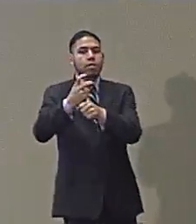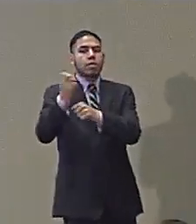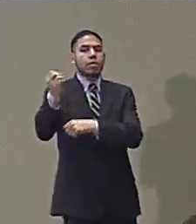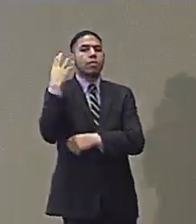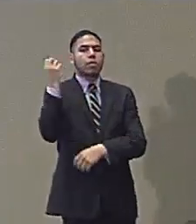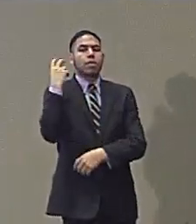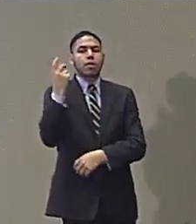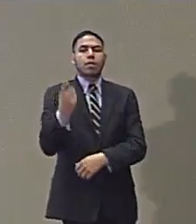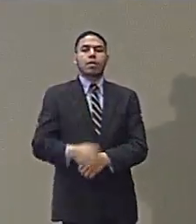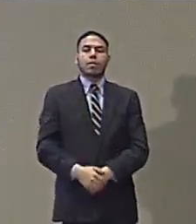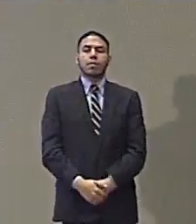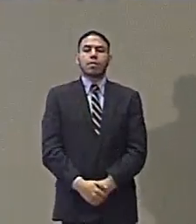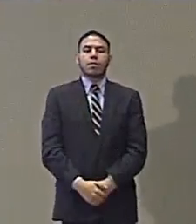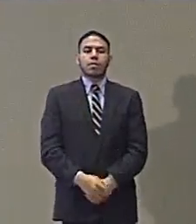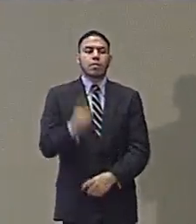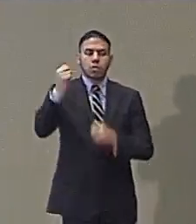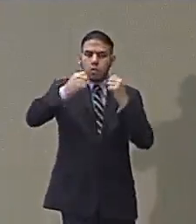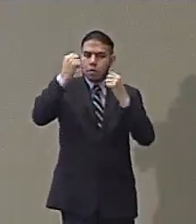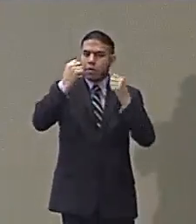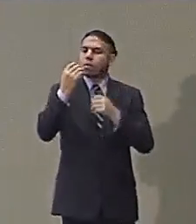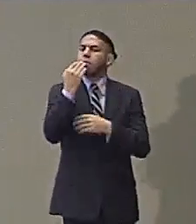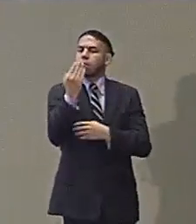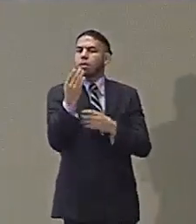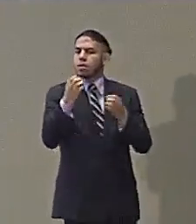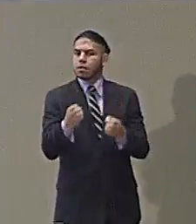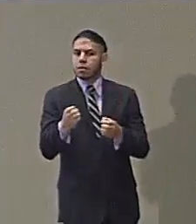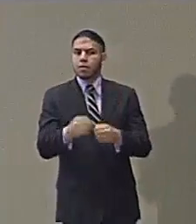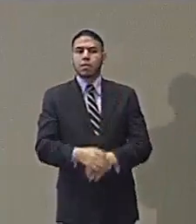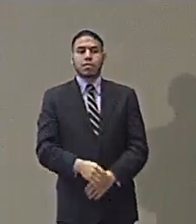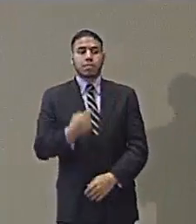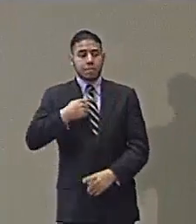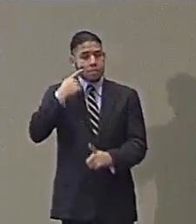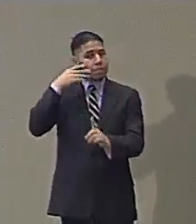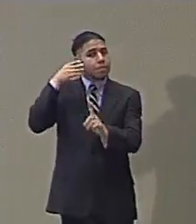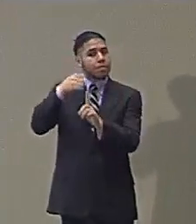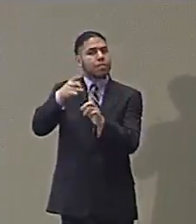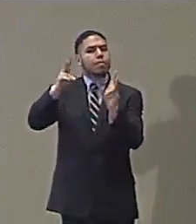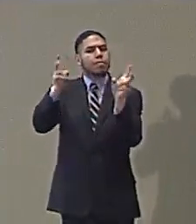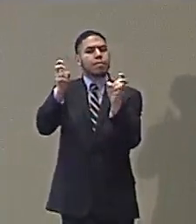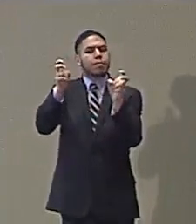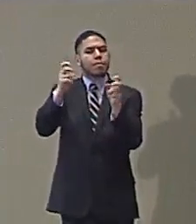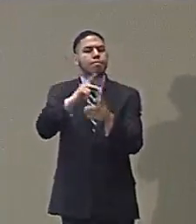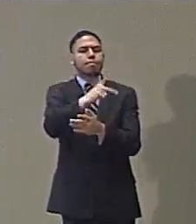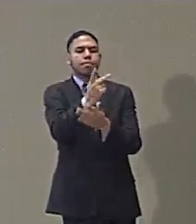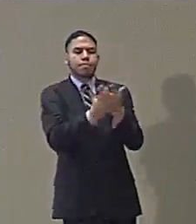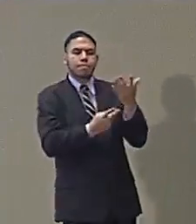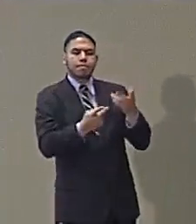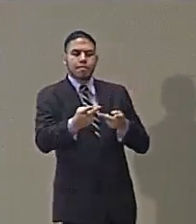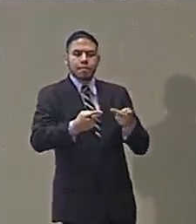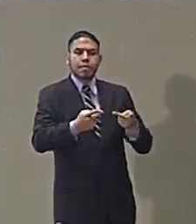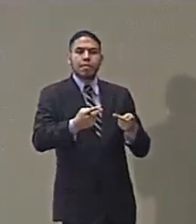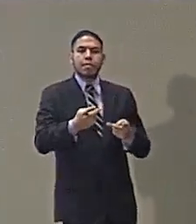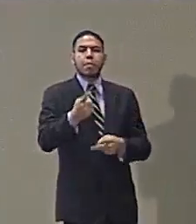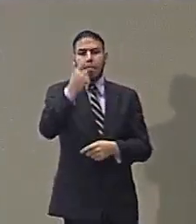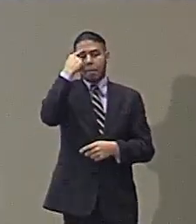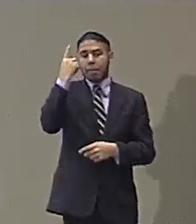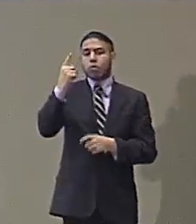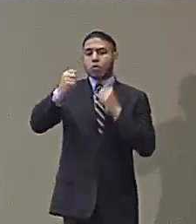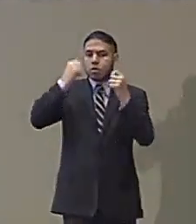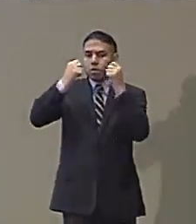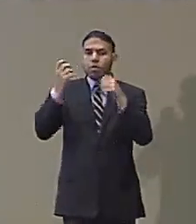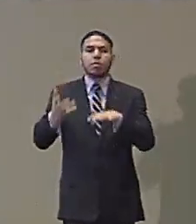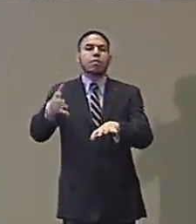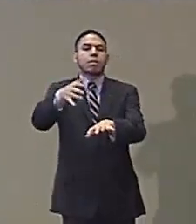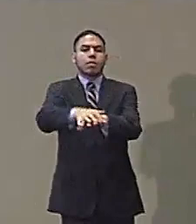turismo es bienestar dedicado en esta ocasión al tema planeación integral para un turismo incluyente